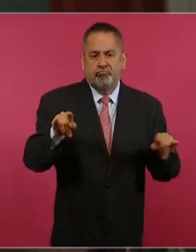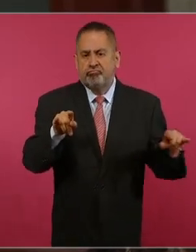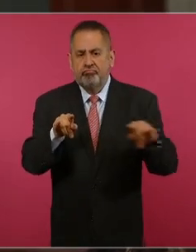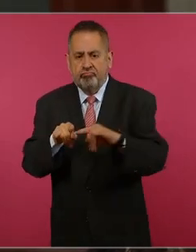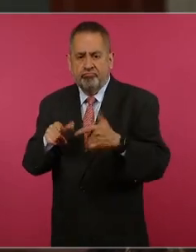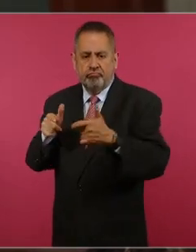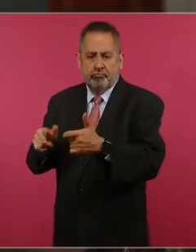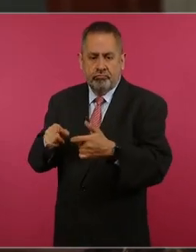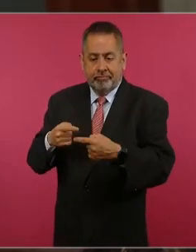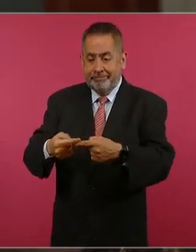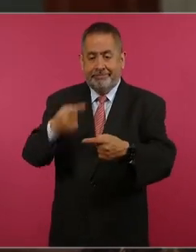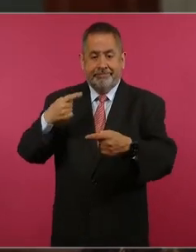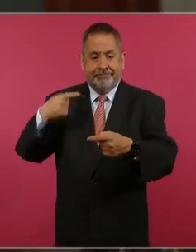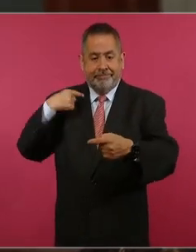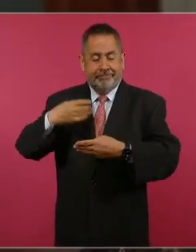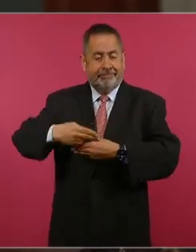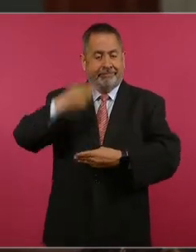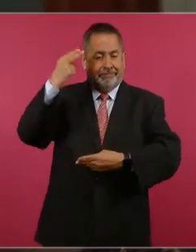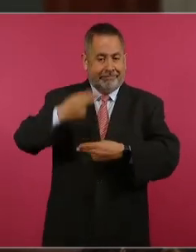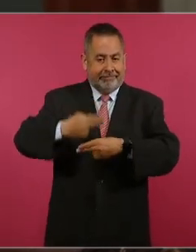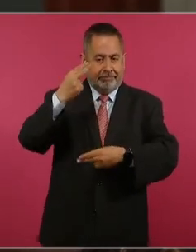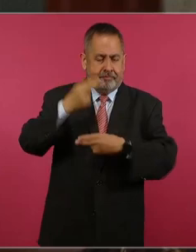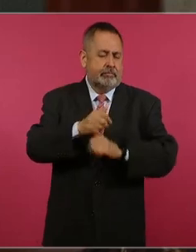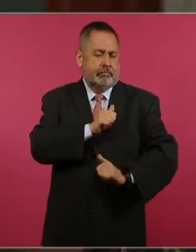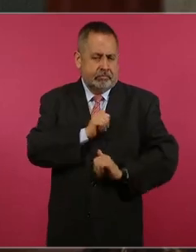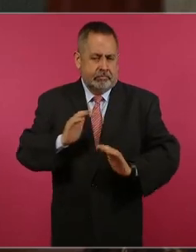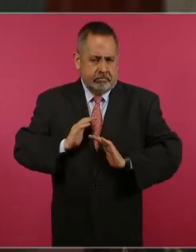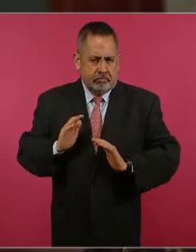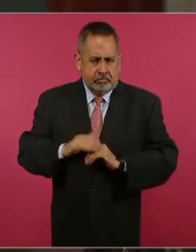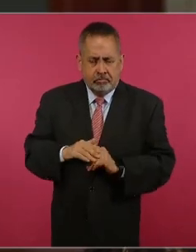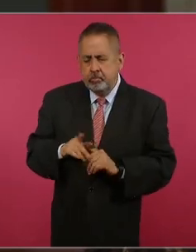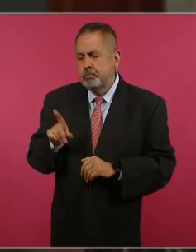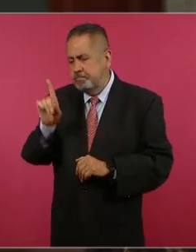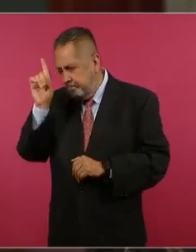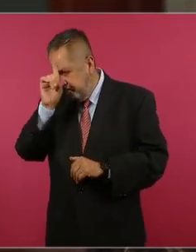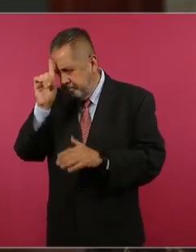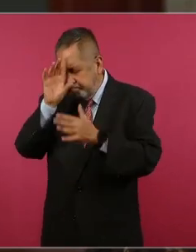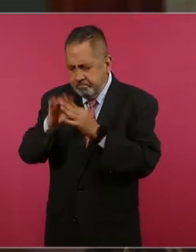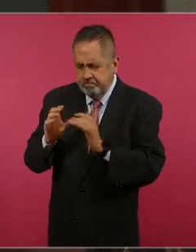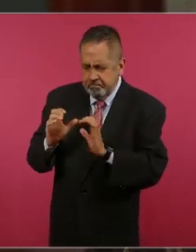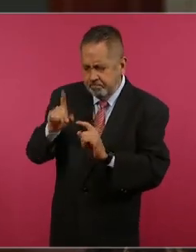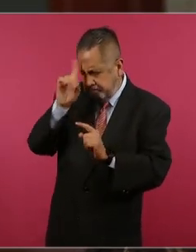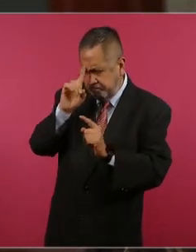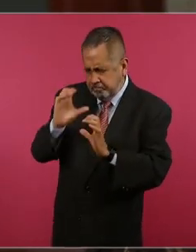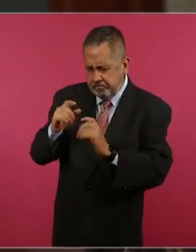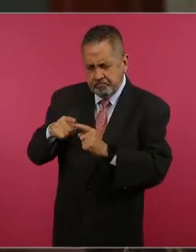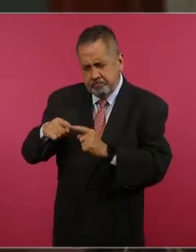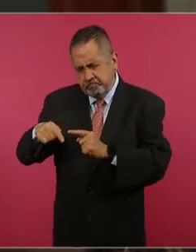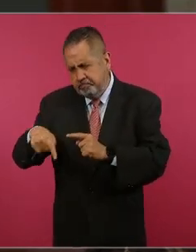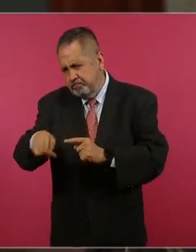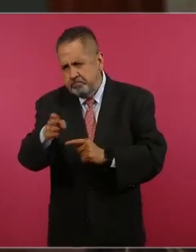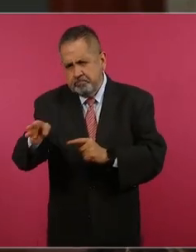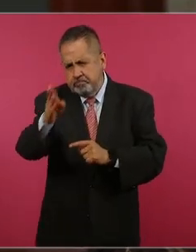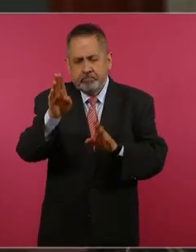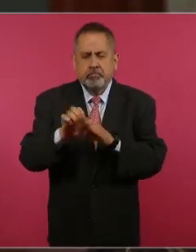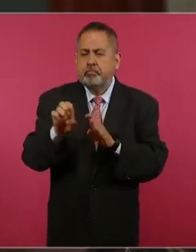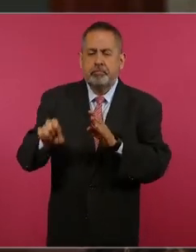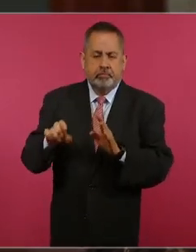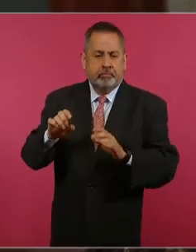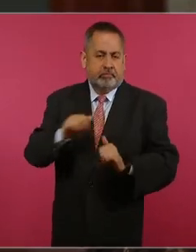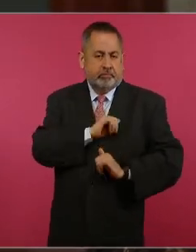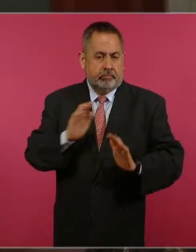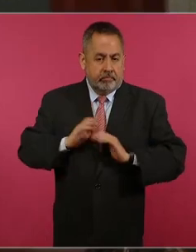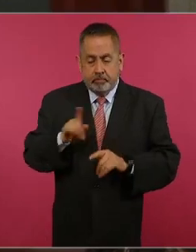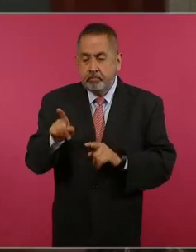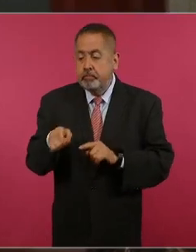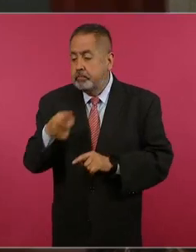se encontró con dos retenes del ejército que amablemente le recomendaron algunas cosas, como por una, por ejemplo, le